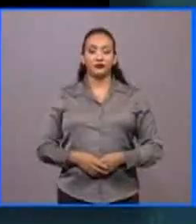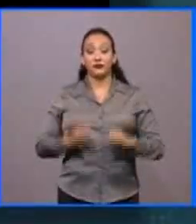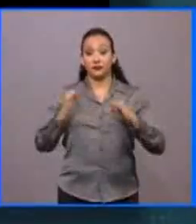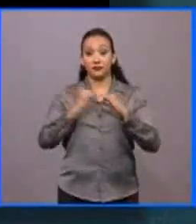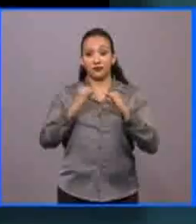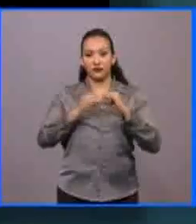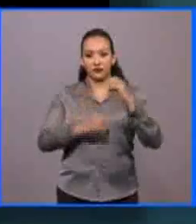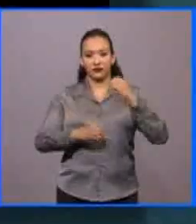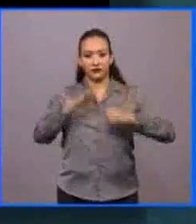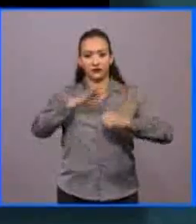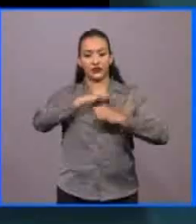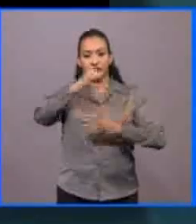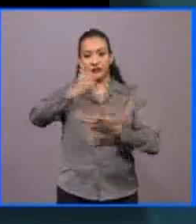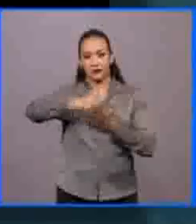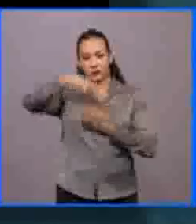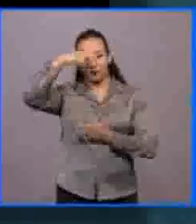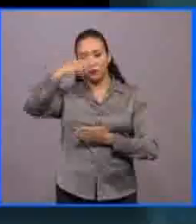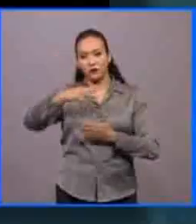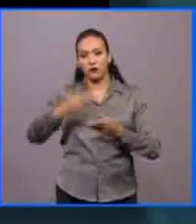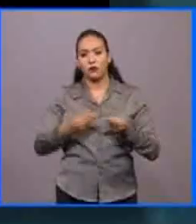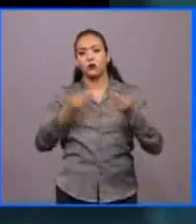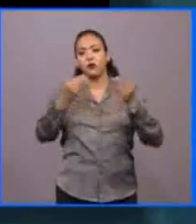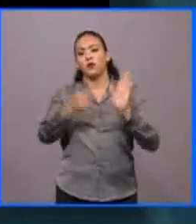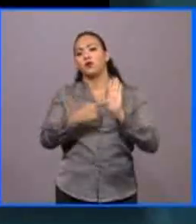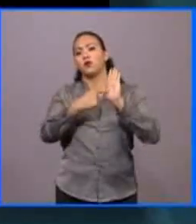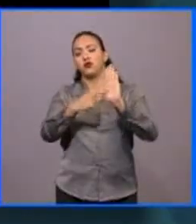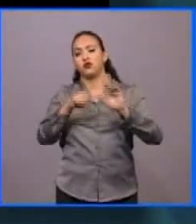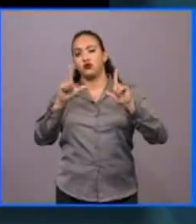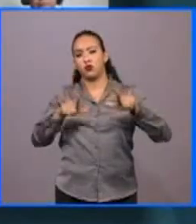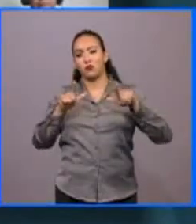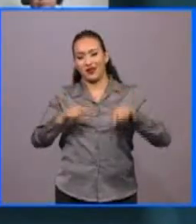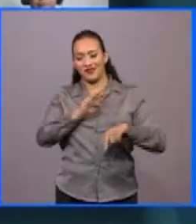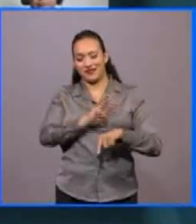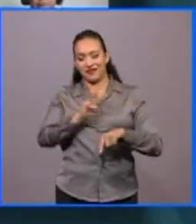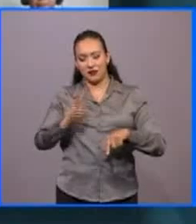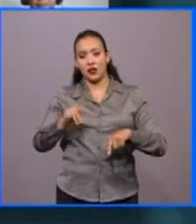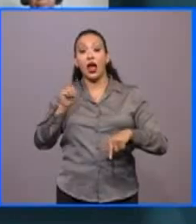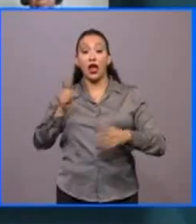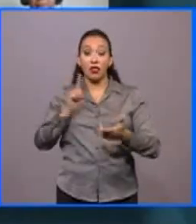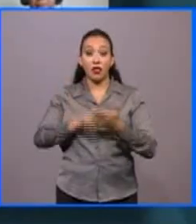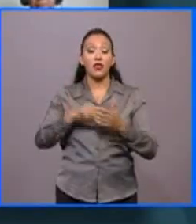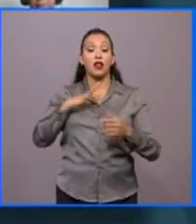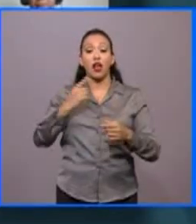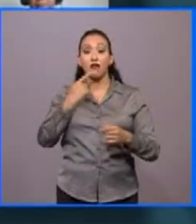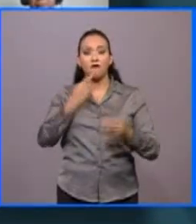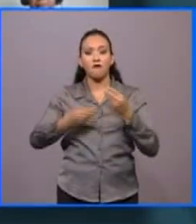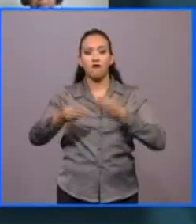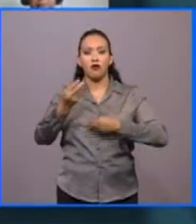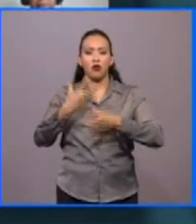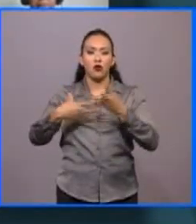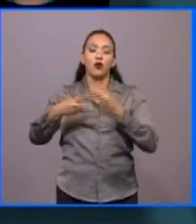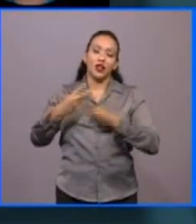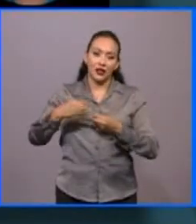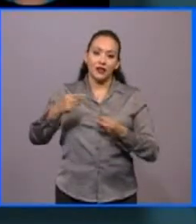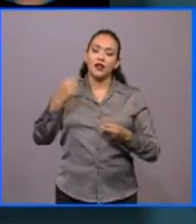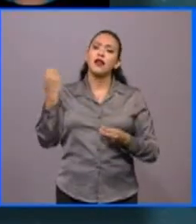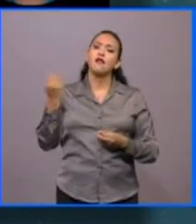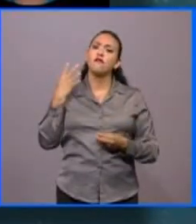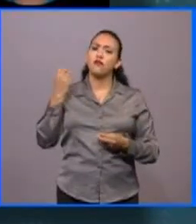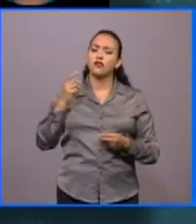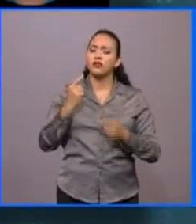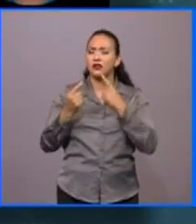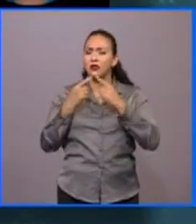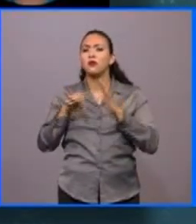El Instituto Electoral de la Ciudad de México puso a disposición en su sitio web los foros de debate que llevó a cabo en abril pasado entre